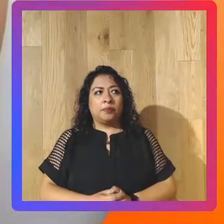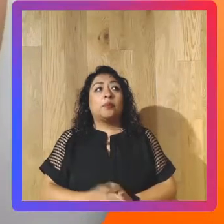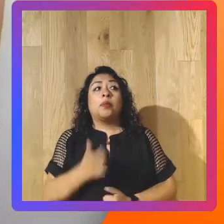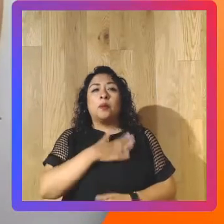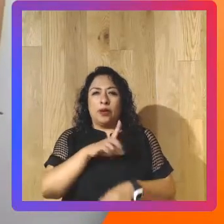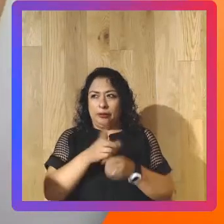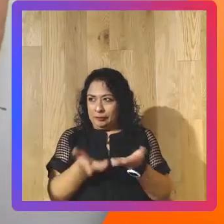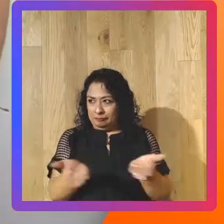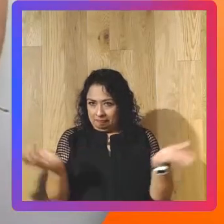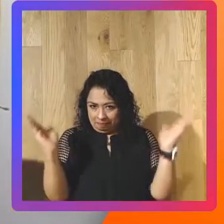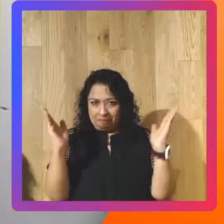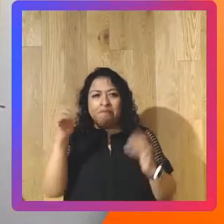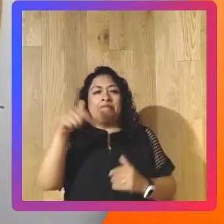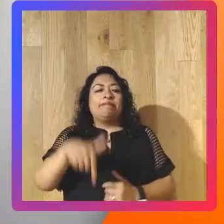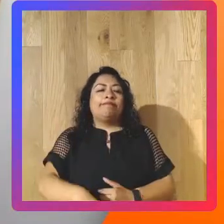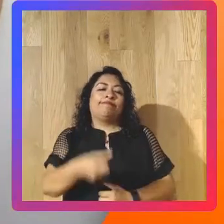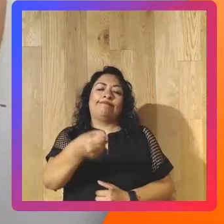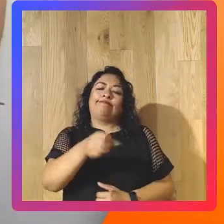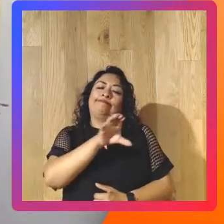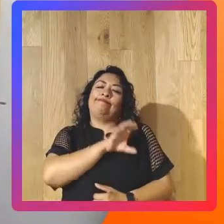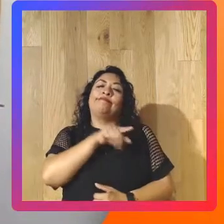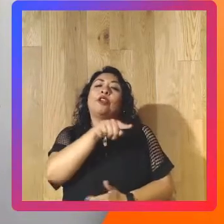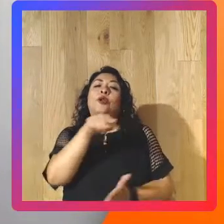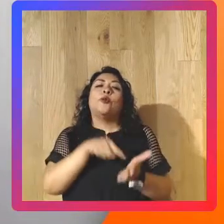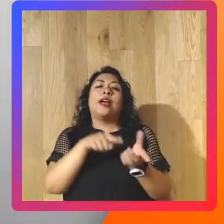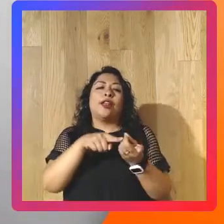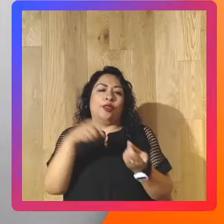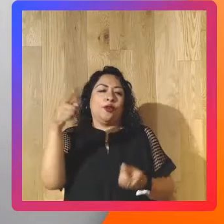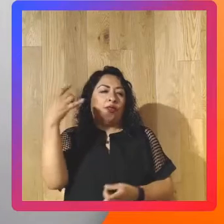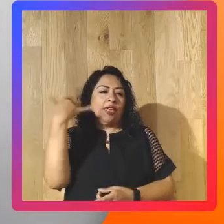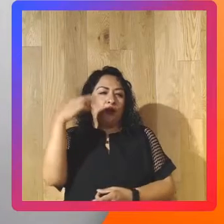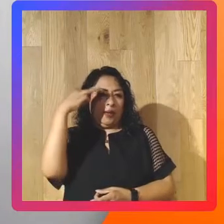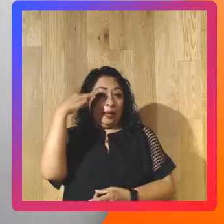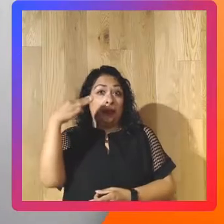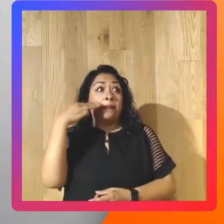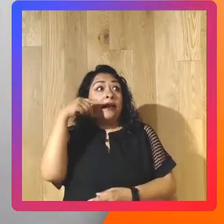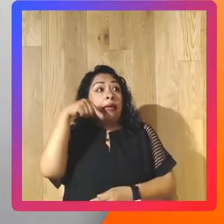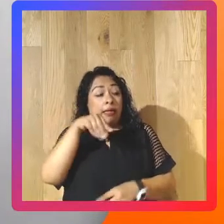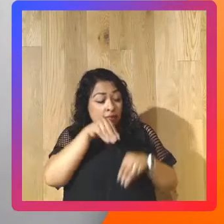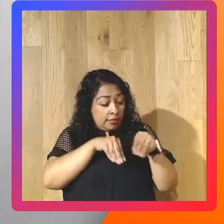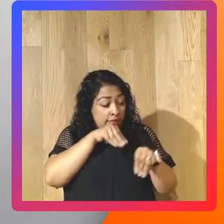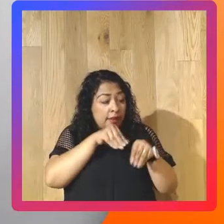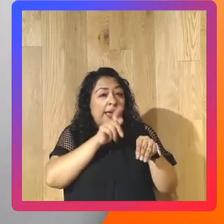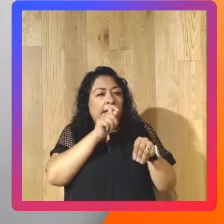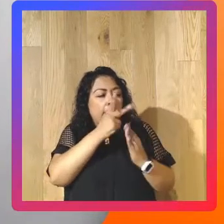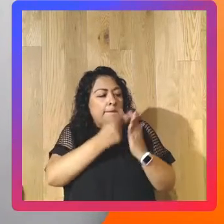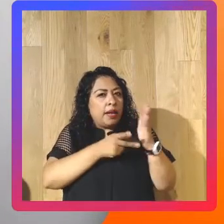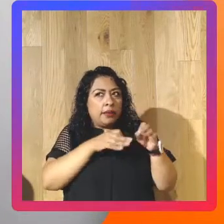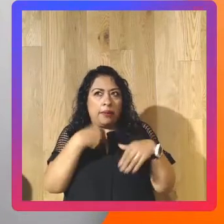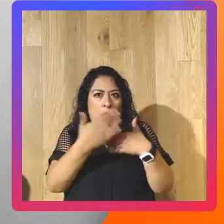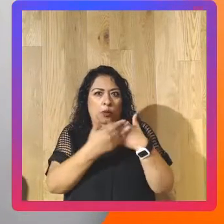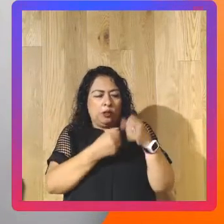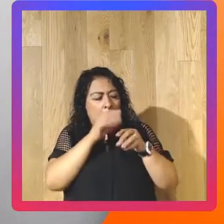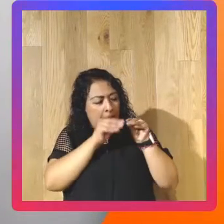Buenos días a todos, les mandamos un cariñoso saludo desde Mérida, Yucatán, donde estamos elaborando el plan de trabajo del próximo